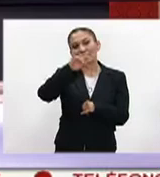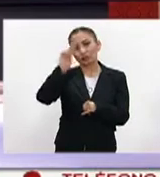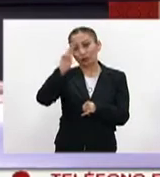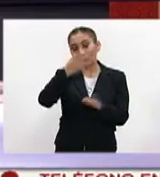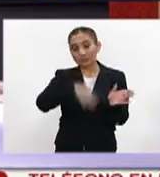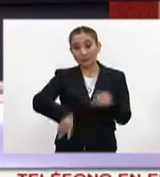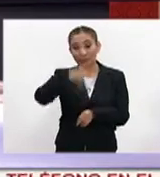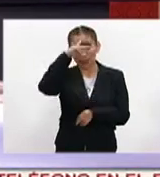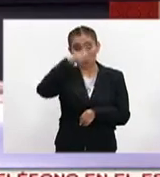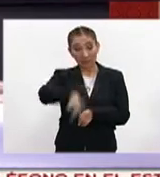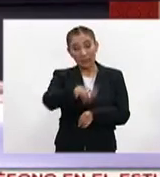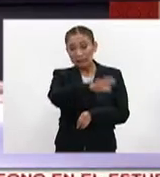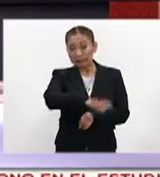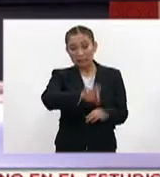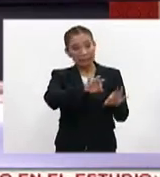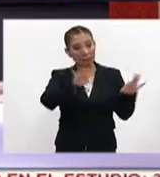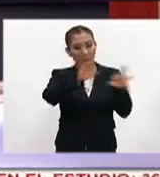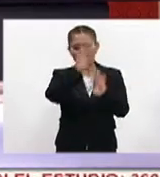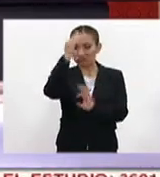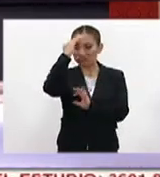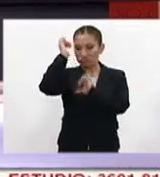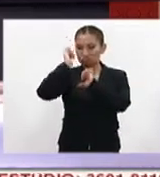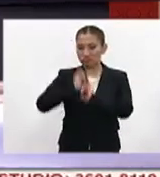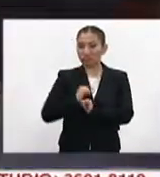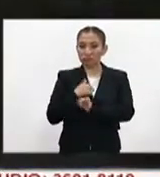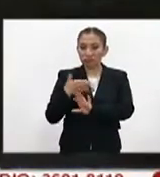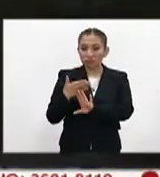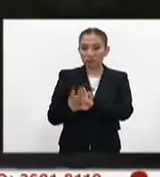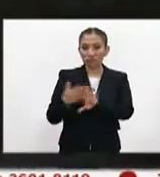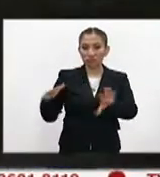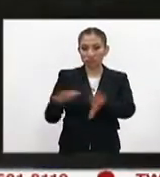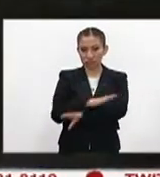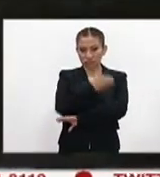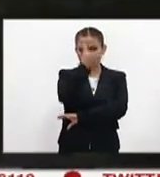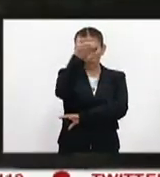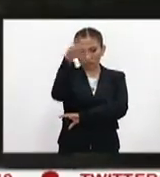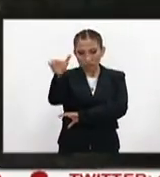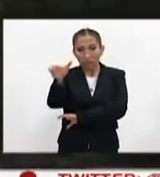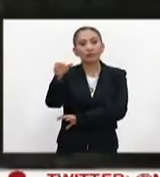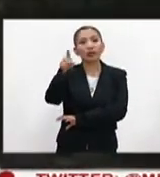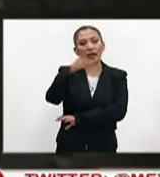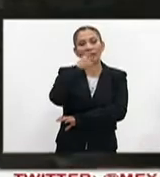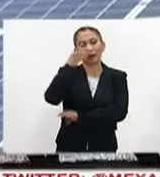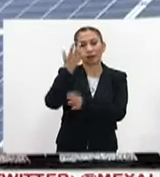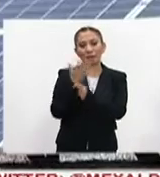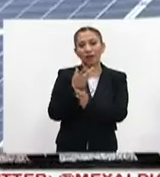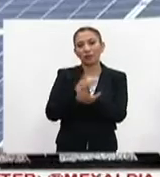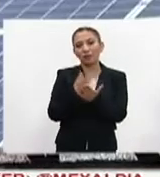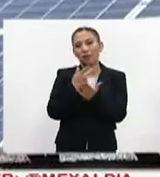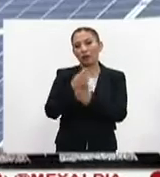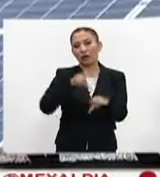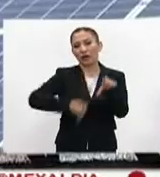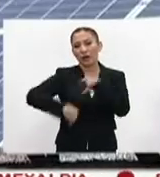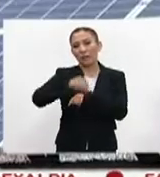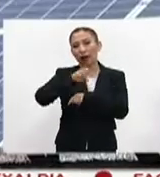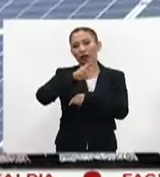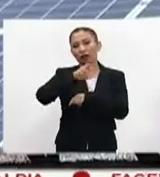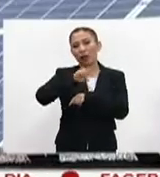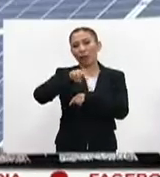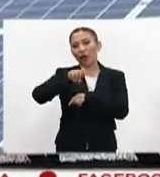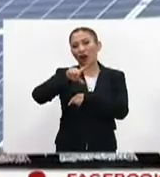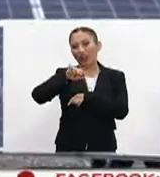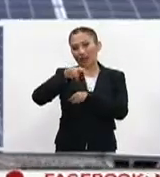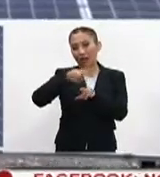Y México juega un papel de liderazgo en el combate al cambio climático. Esto lo dijo el Premio Nobel de Química Mario Molina después de